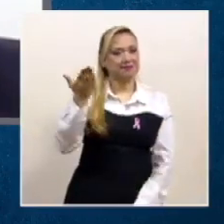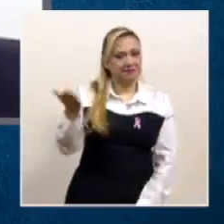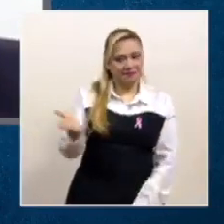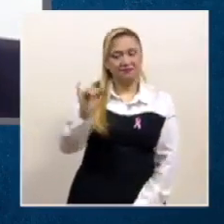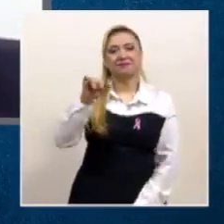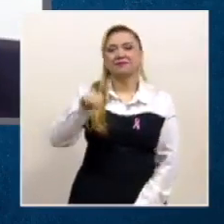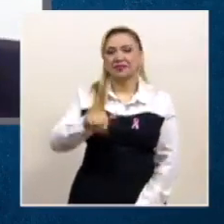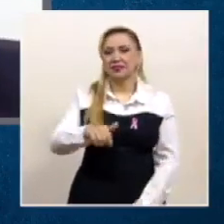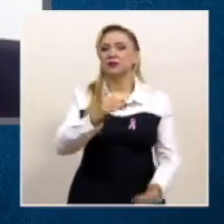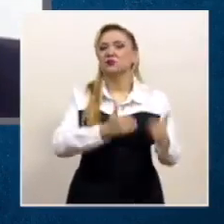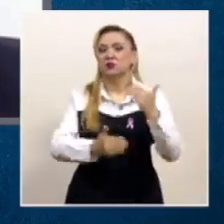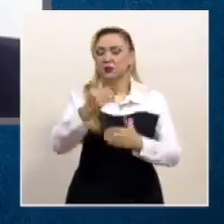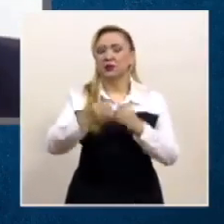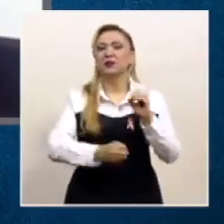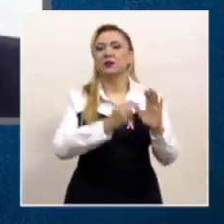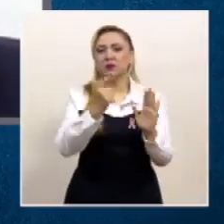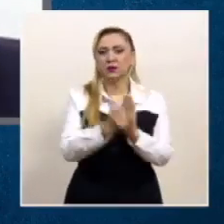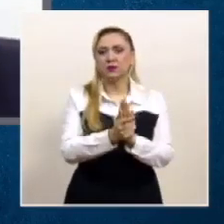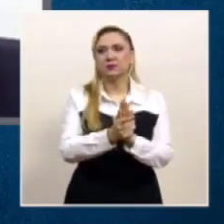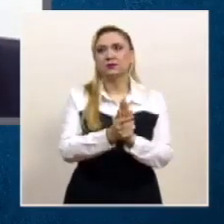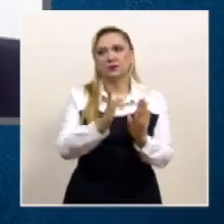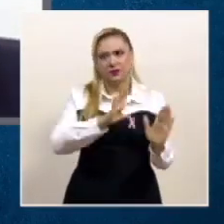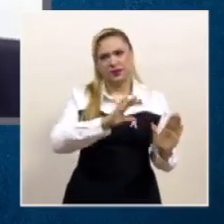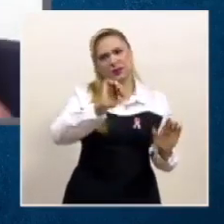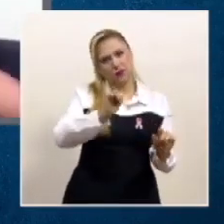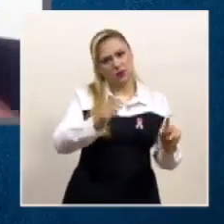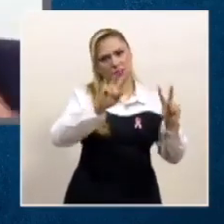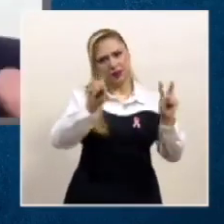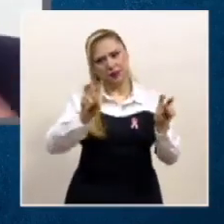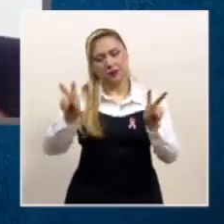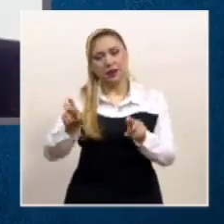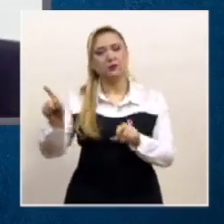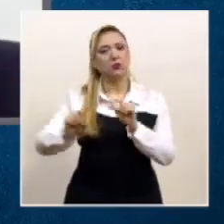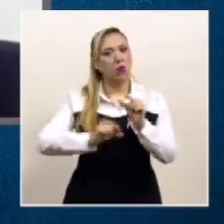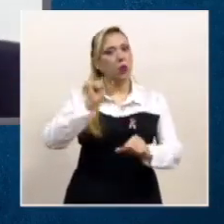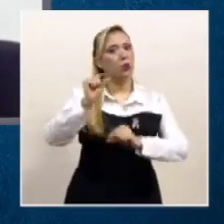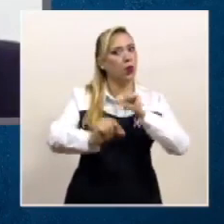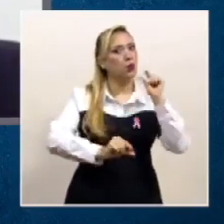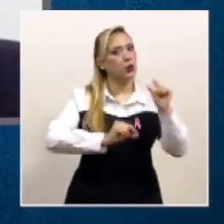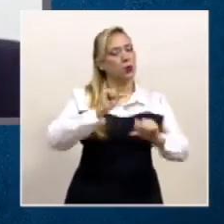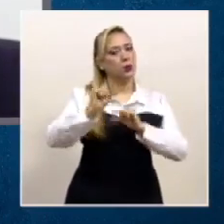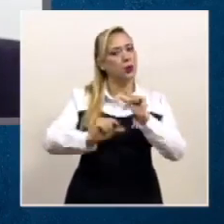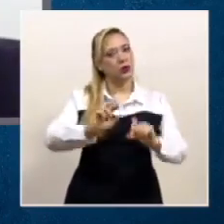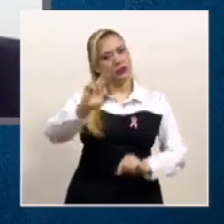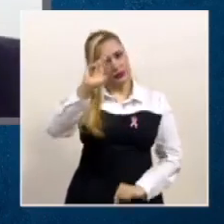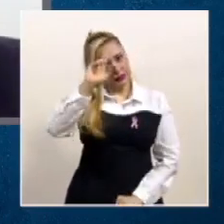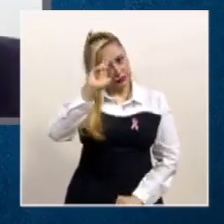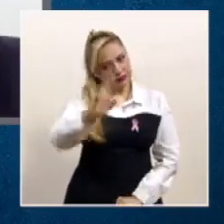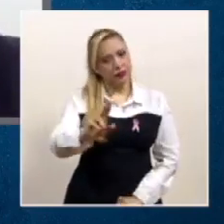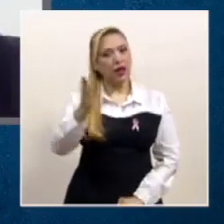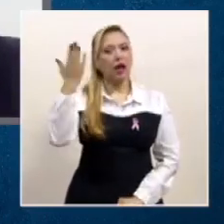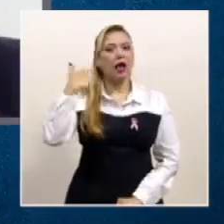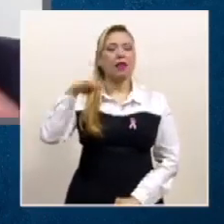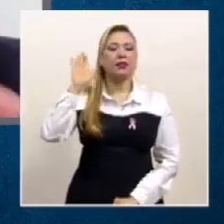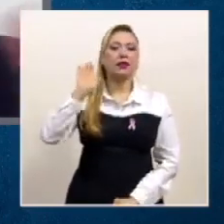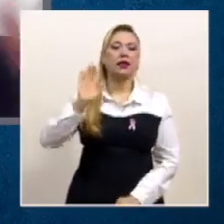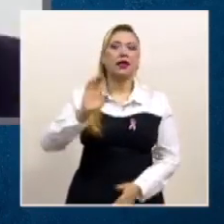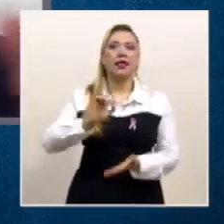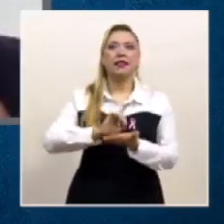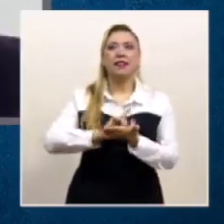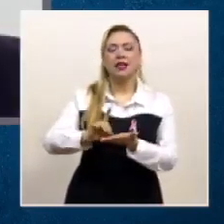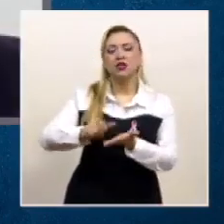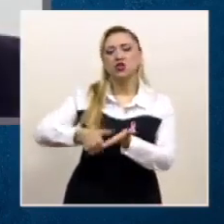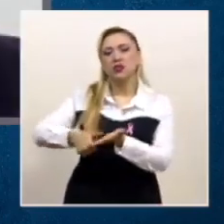Suprema Corte, en la cual, como en otras áreas, pues ha ido constitucionalizando, digamos, lo que antes se consideraba como derecho privado o derecho